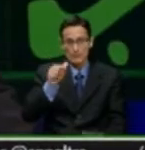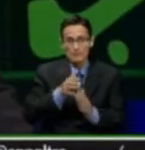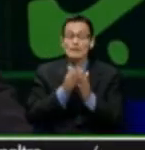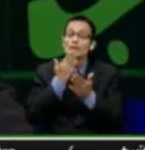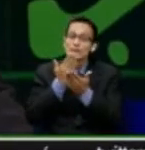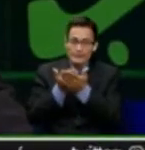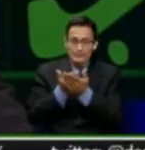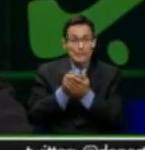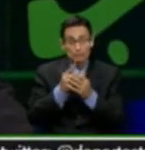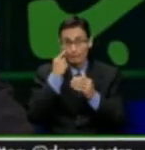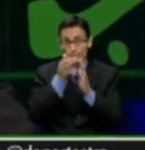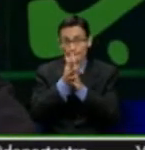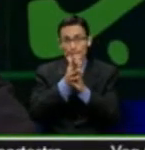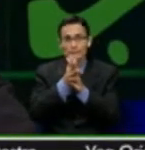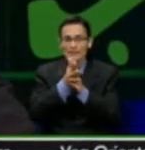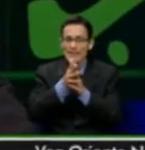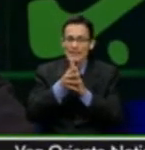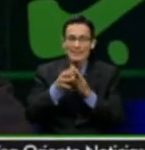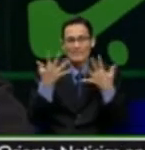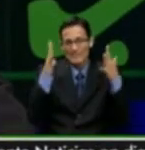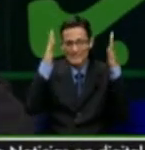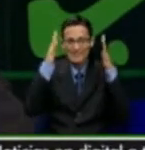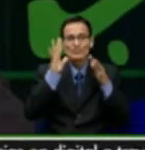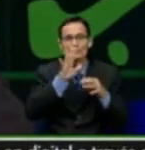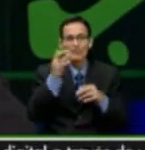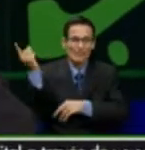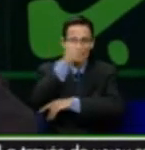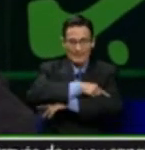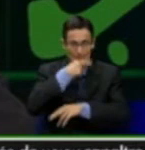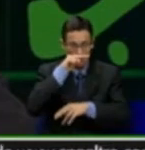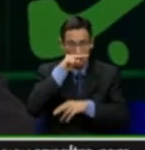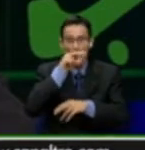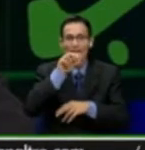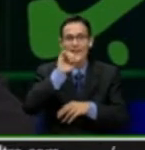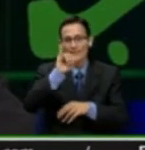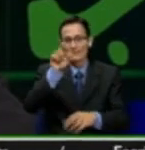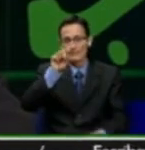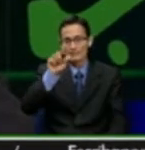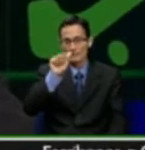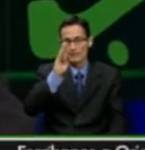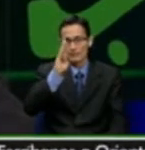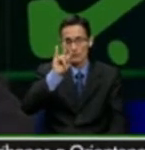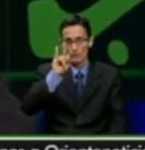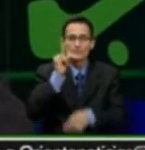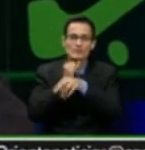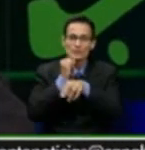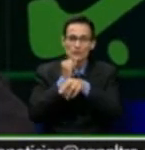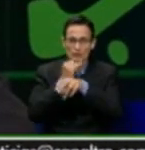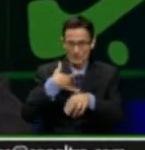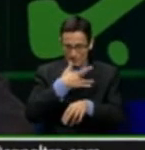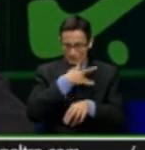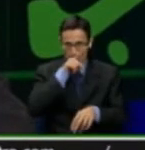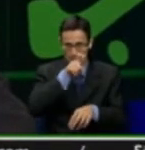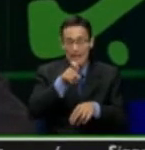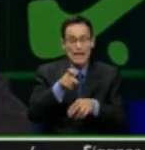Como parte de la celebración del Día del Niño, el Instituto de Salud de Bucaramanga viene fortaleciendo los diferentes programas para garantizar